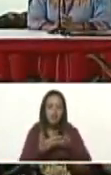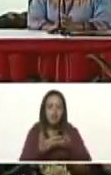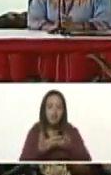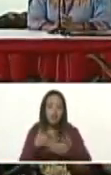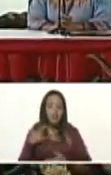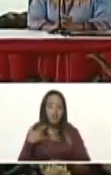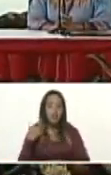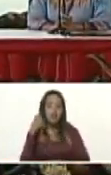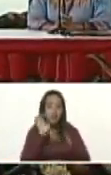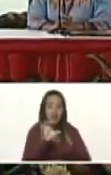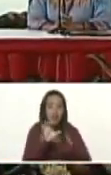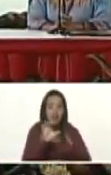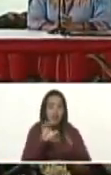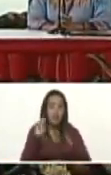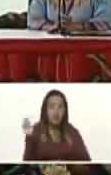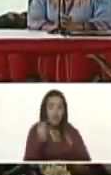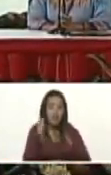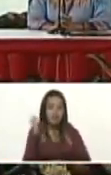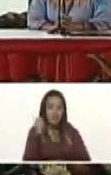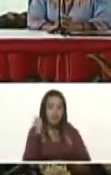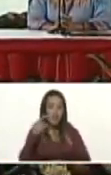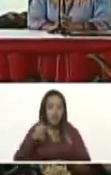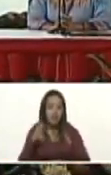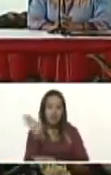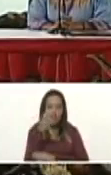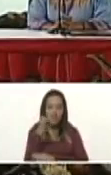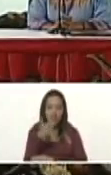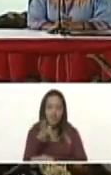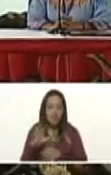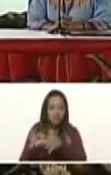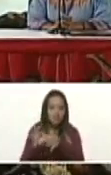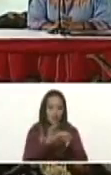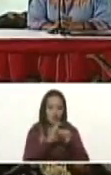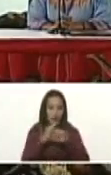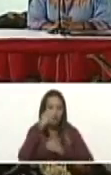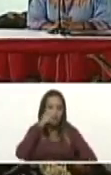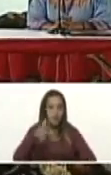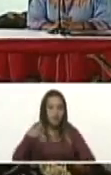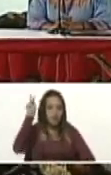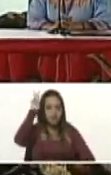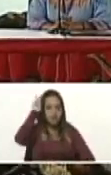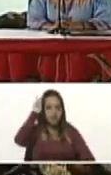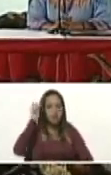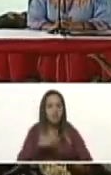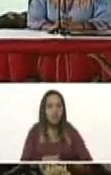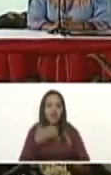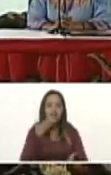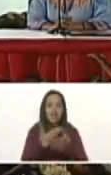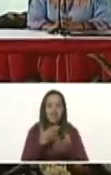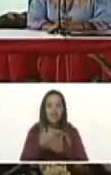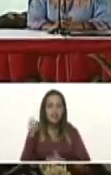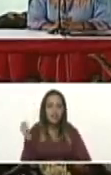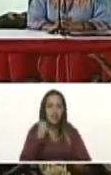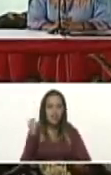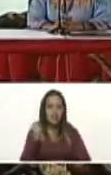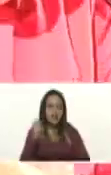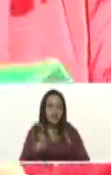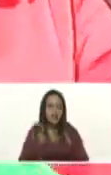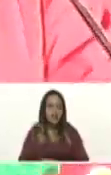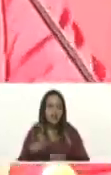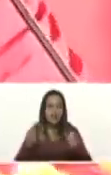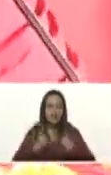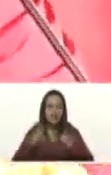está una bandera de unión de los pueblos originarios. Gracias, Kenia. ¡Que viva el